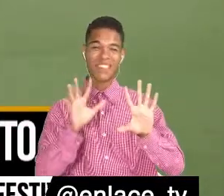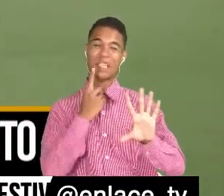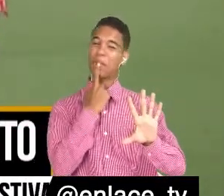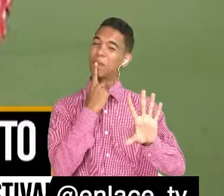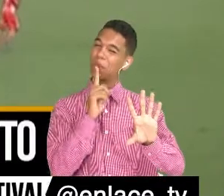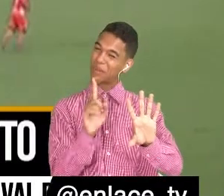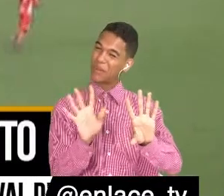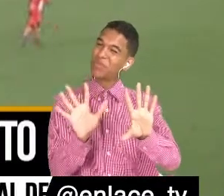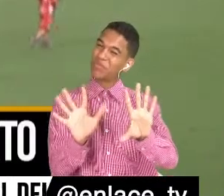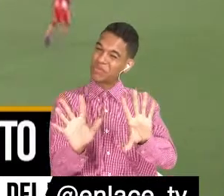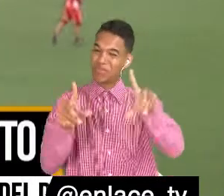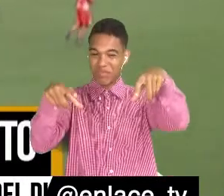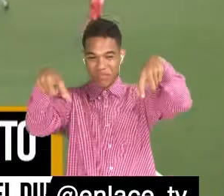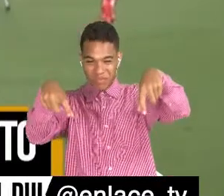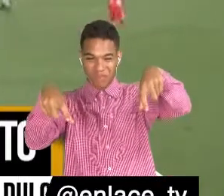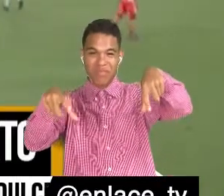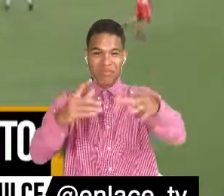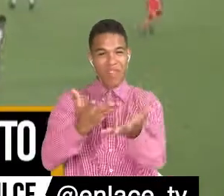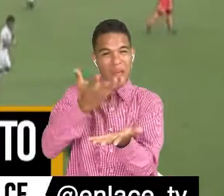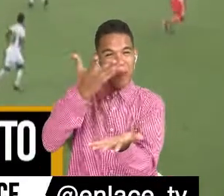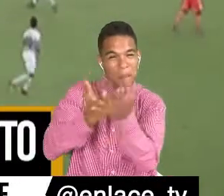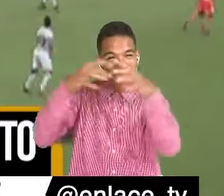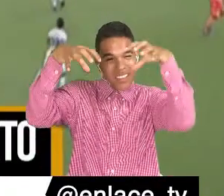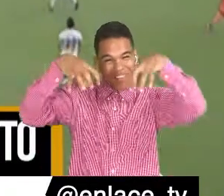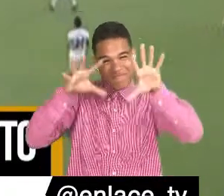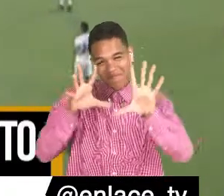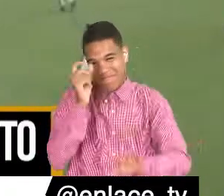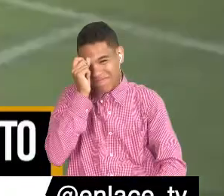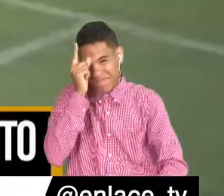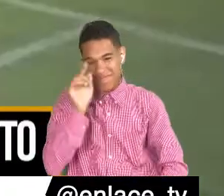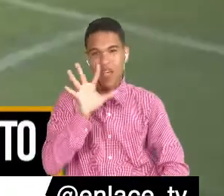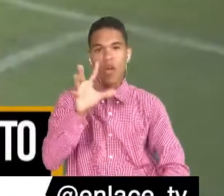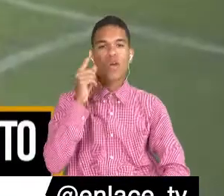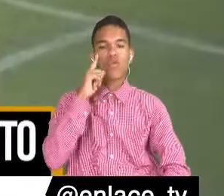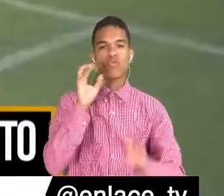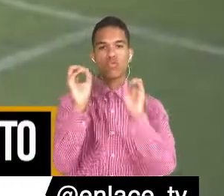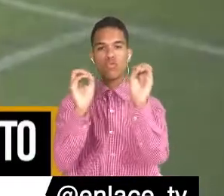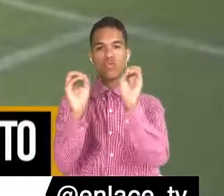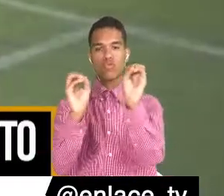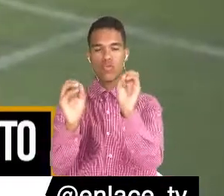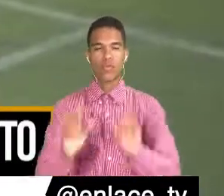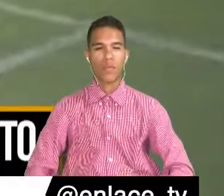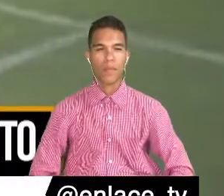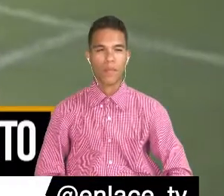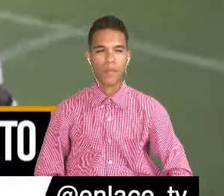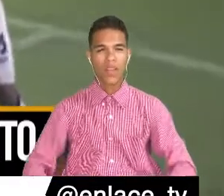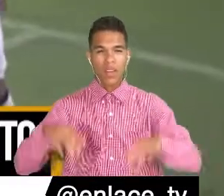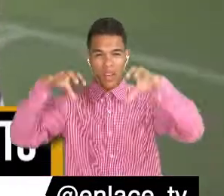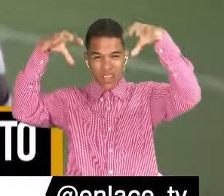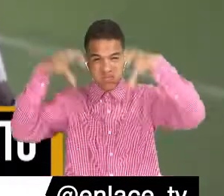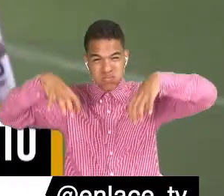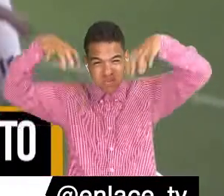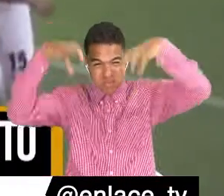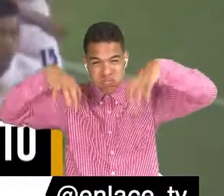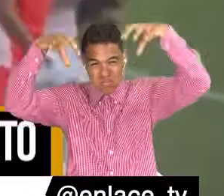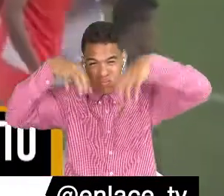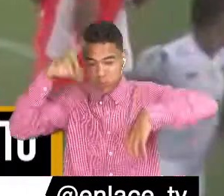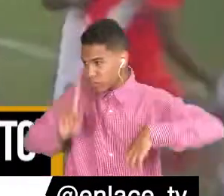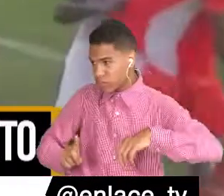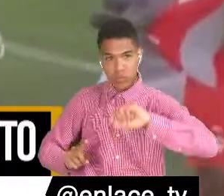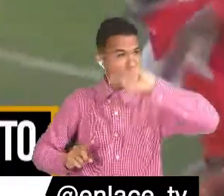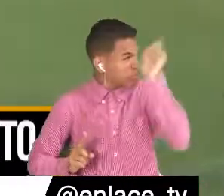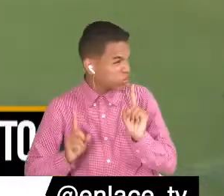Sur. El resultado fue 0-0 en juego correspondiente a la fecha 12 de la Liga Águila 1-2017. La fuerte tormenta eléctrica que cayó en el estadio de Envigado provocó